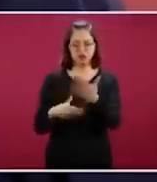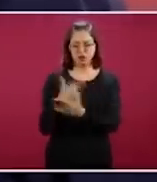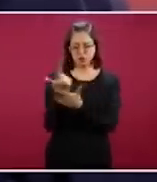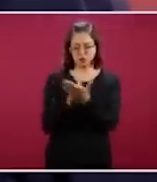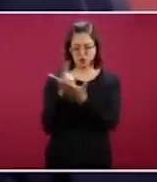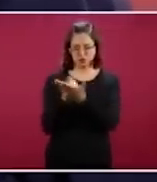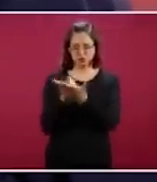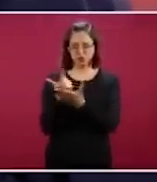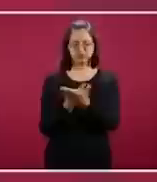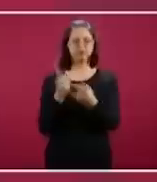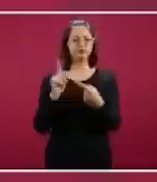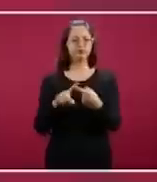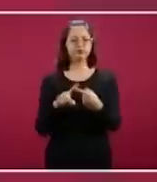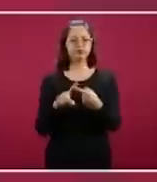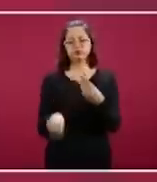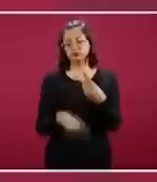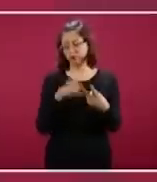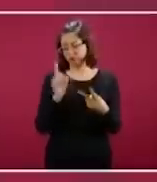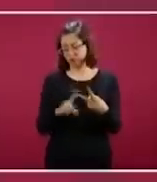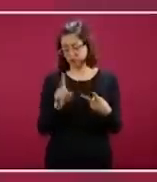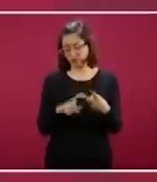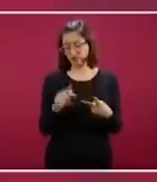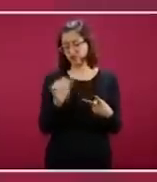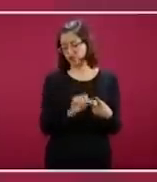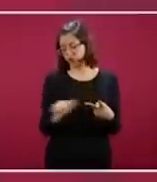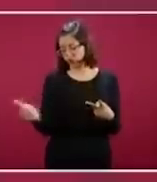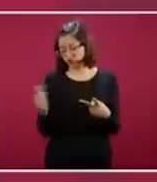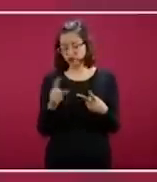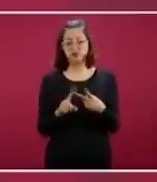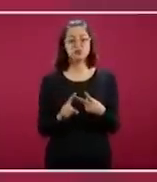ese dato. Hay otro dato